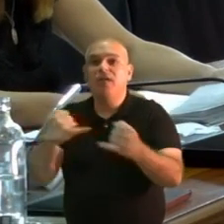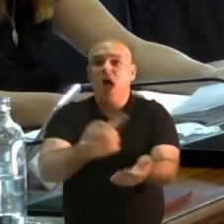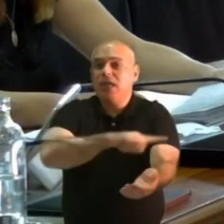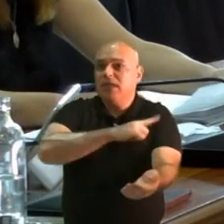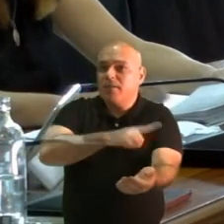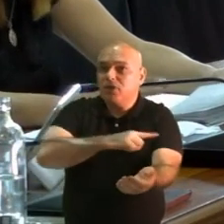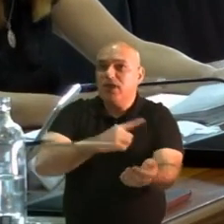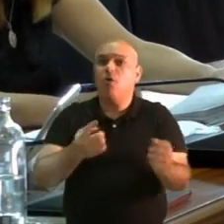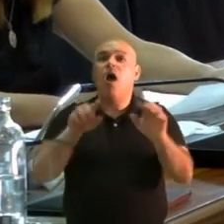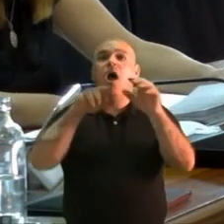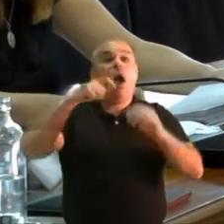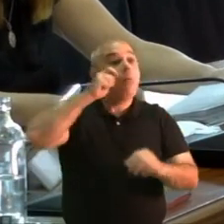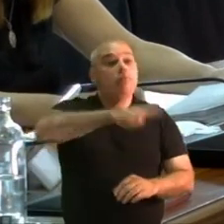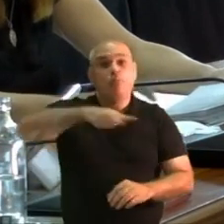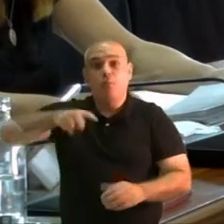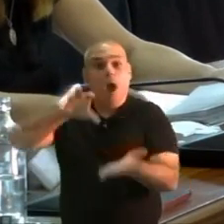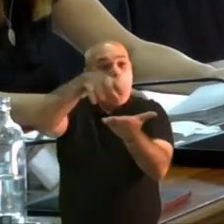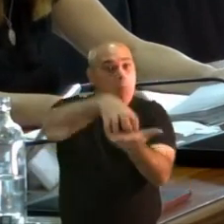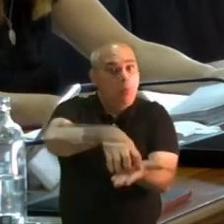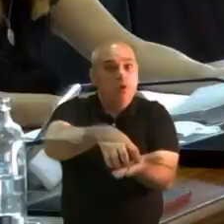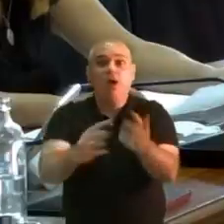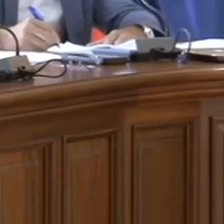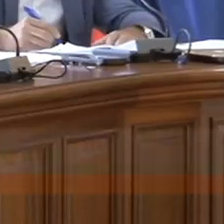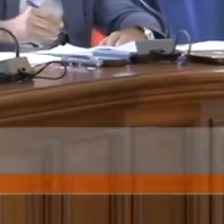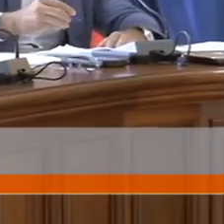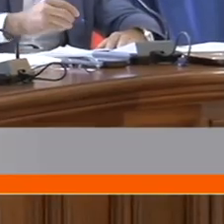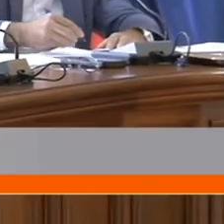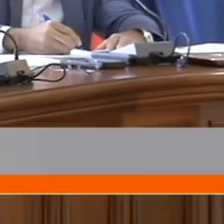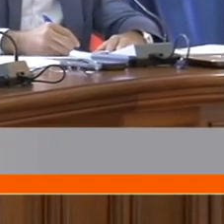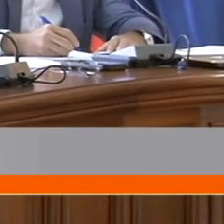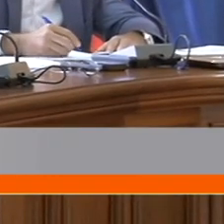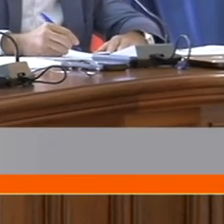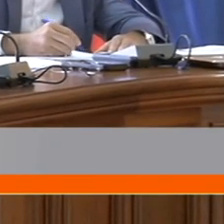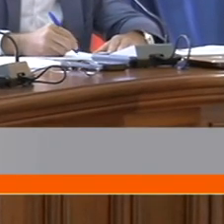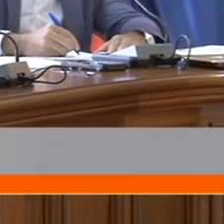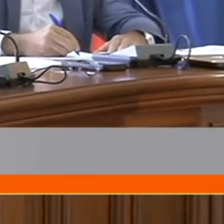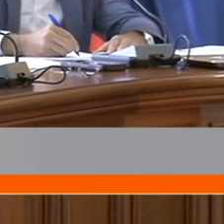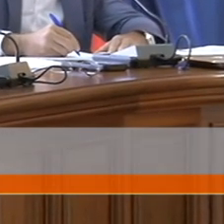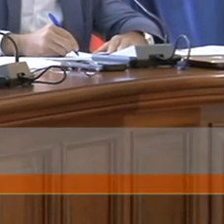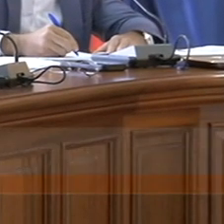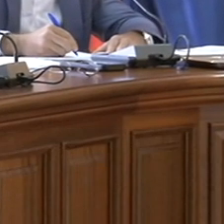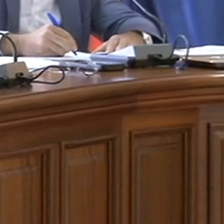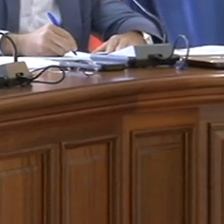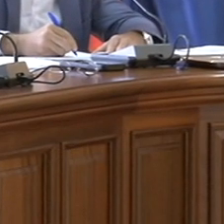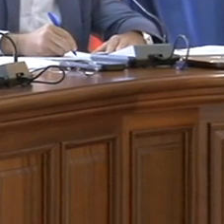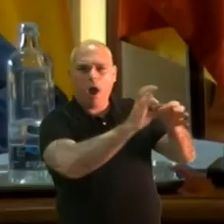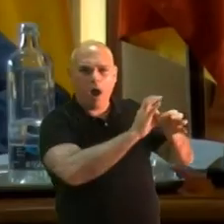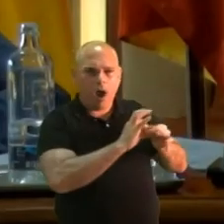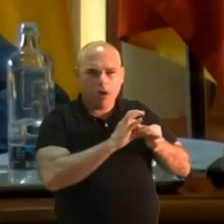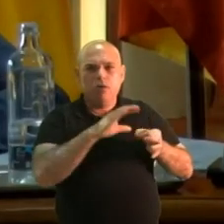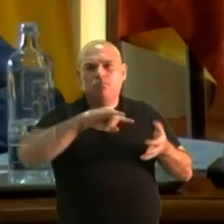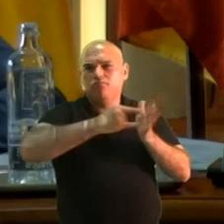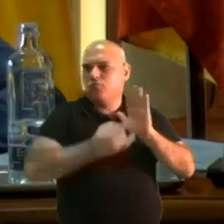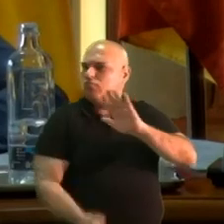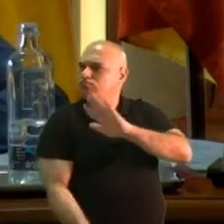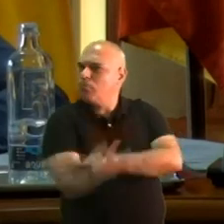Eso sí, si quieren tomar café, vayan abrigados y sin tacones. También se abstuvo Coalición Canaria por desconocer el proyecto. Que fuese, según